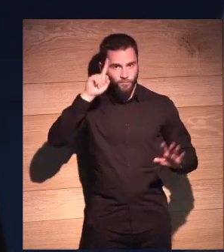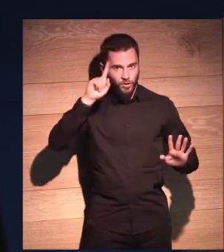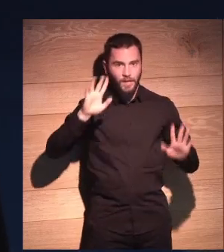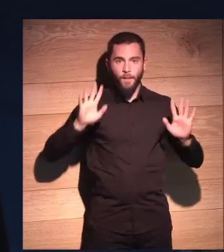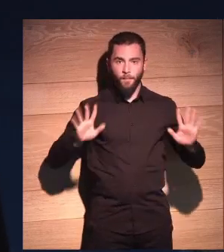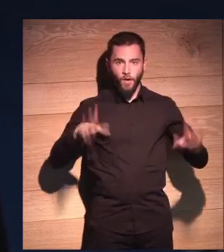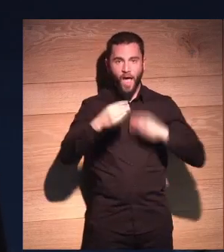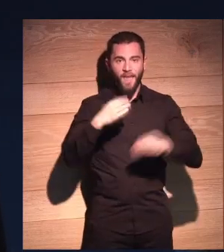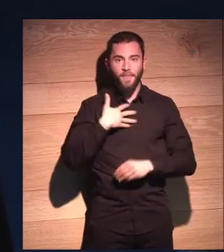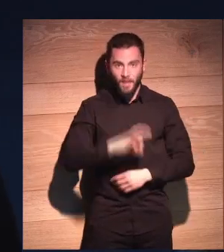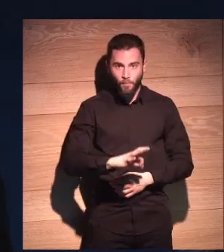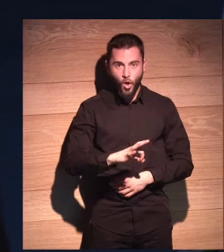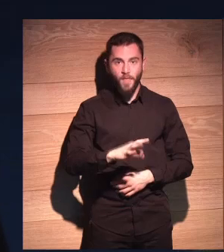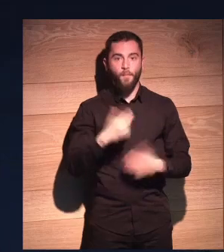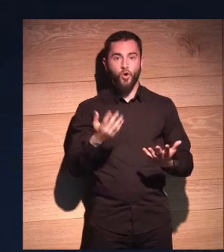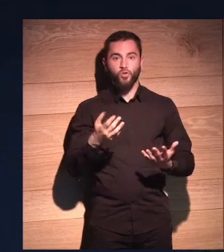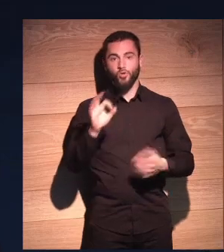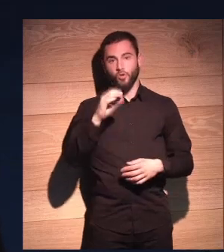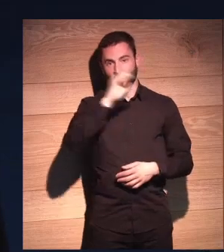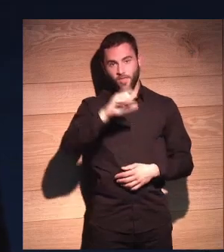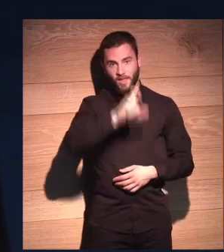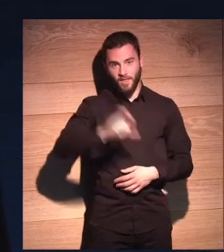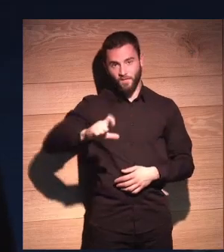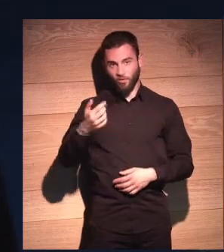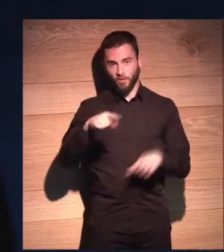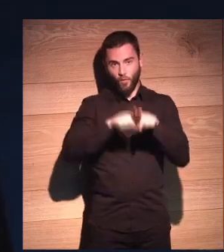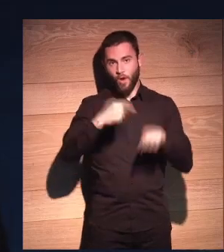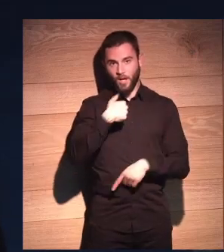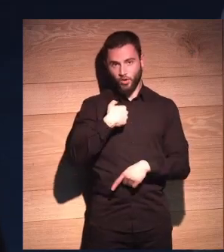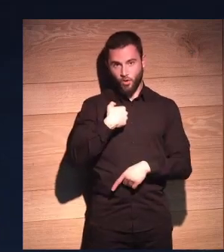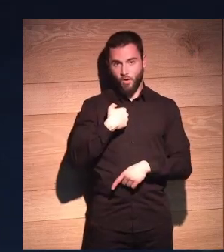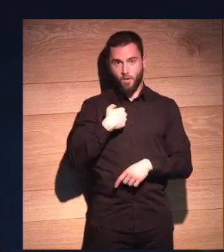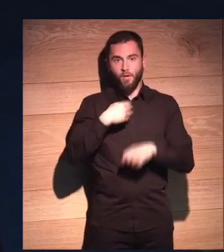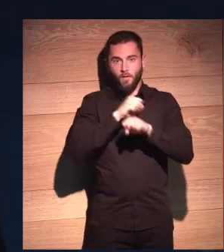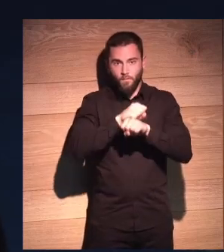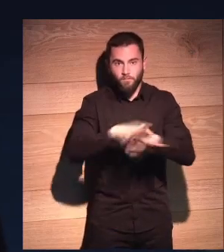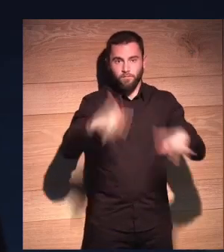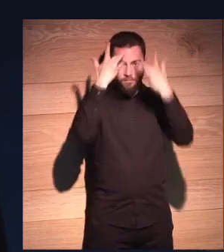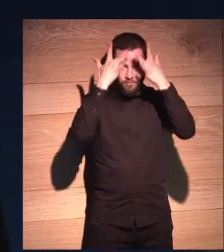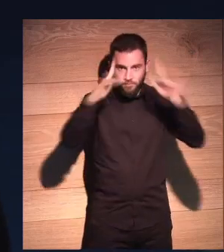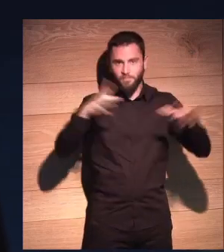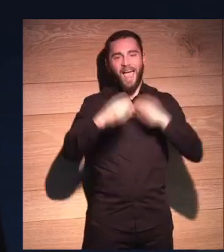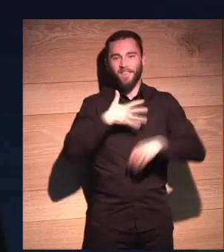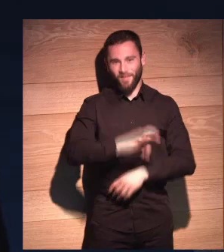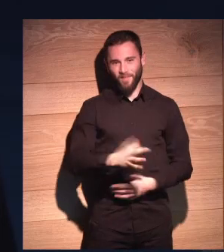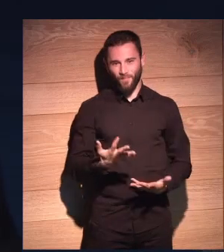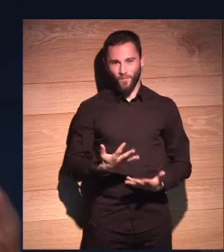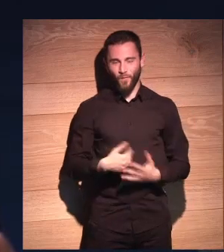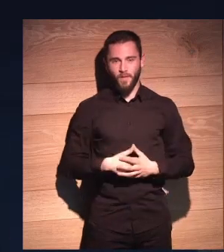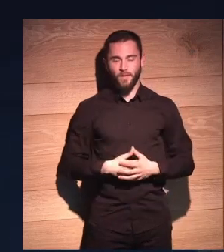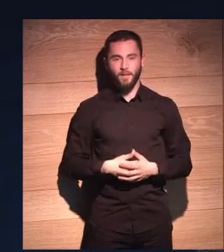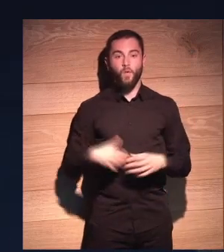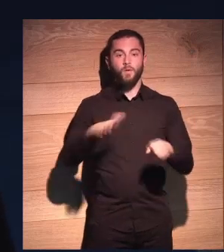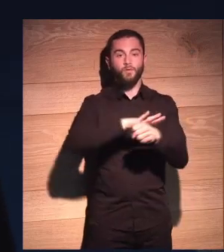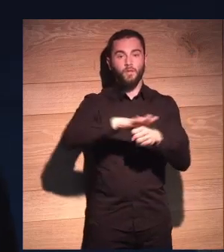hacer es o al menos los científicos como yo, es divulgar y contribuir. Hay un